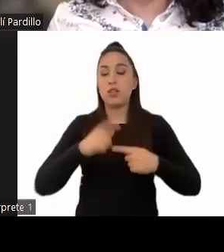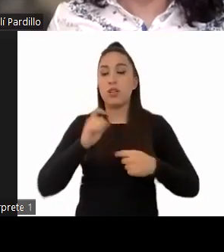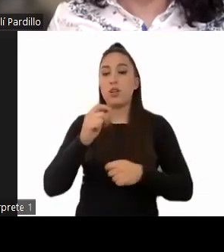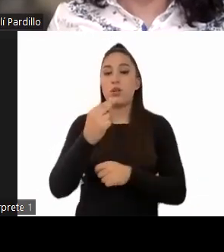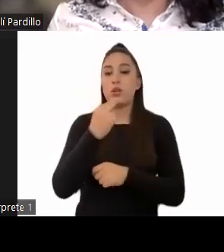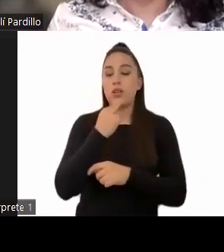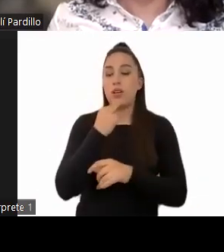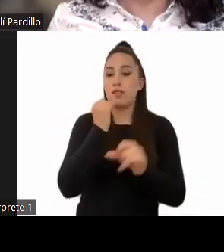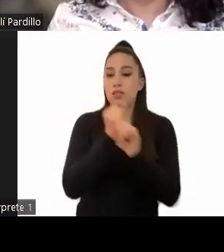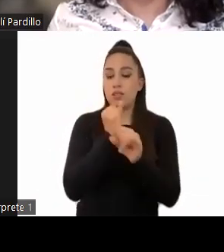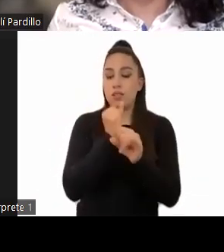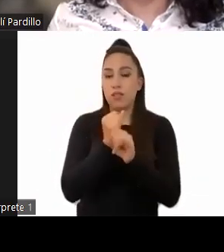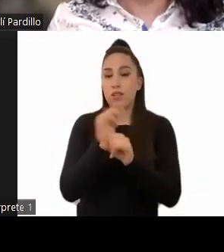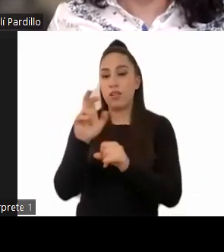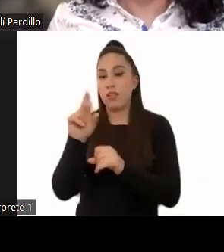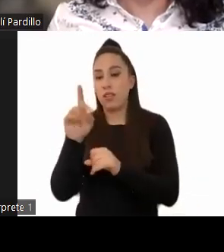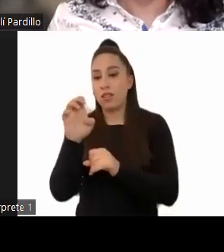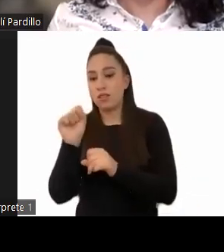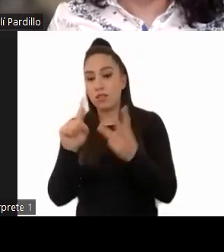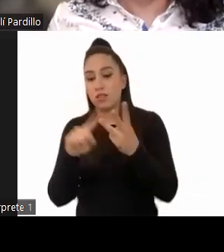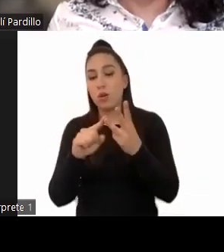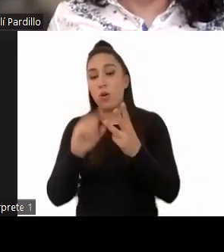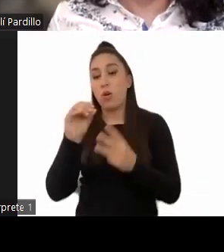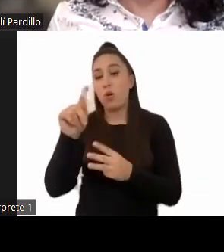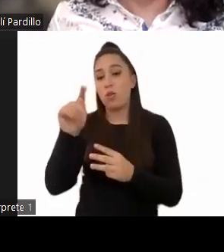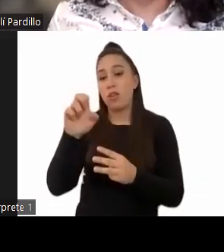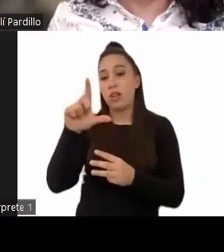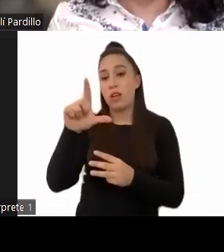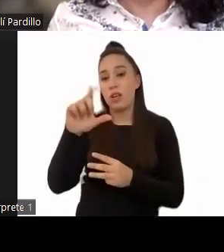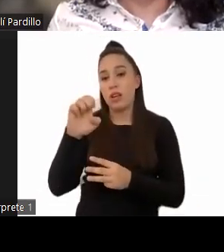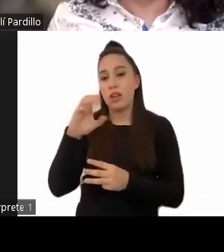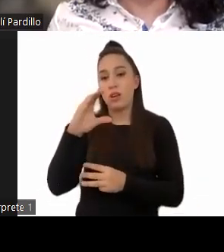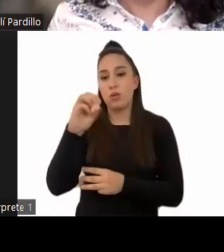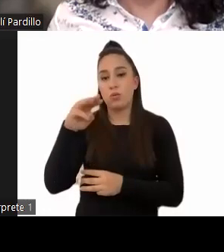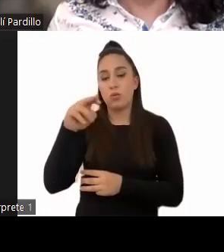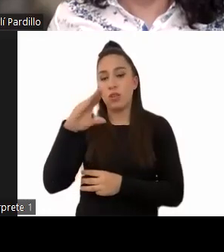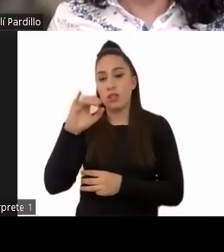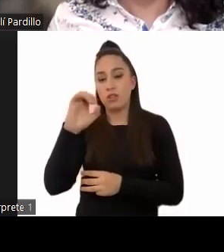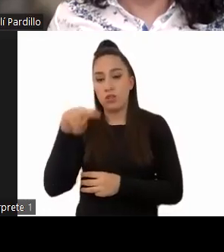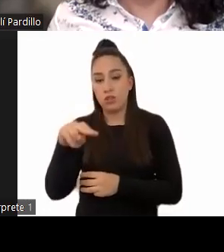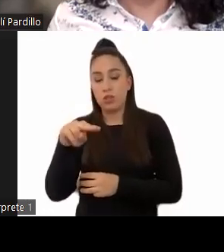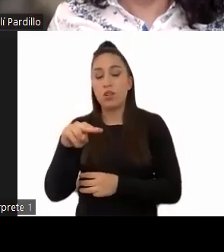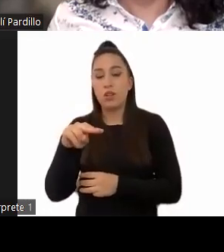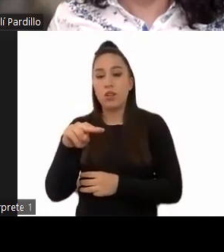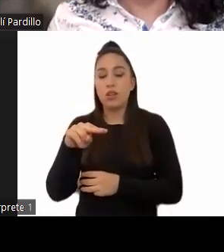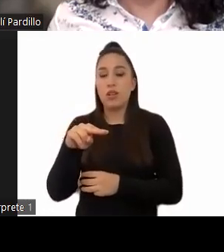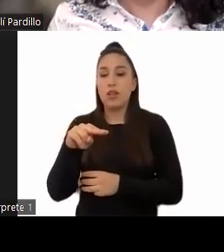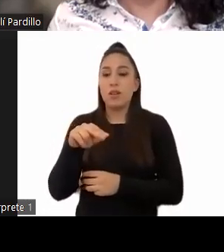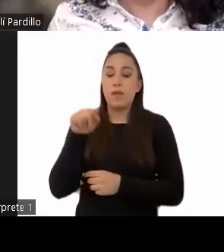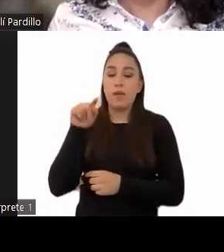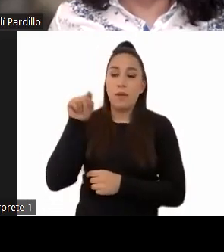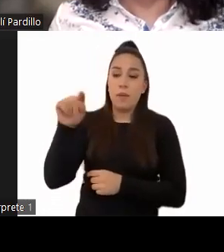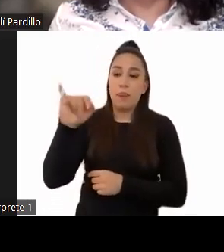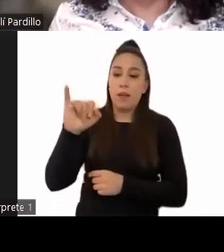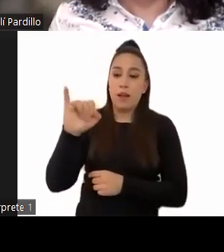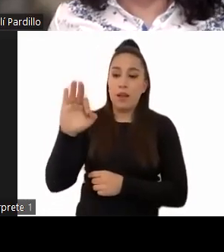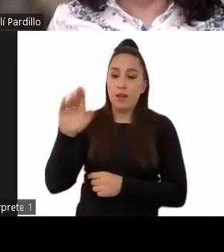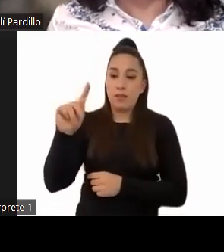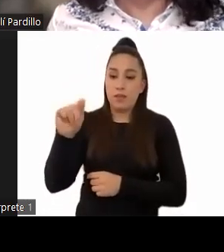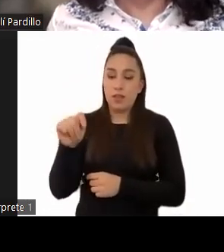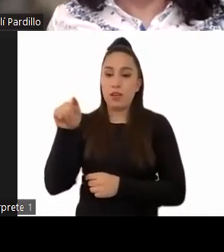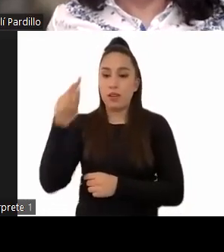Internet. Esto en atención al acuerdo mediante el cual el Pleno del Instituto Federal de